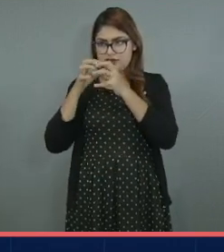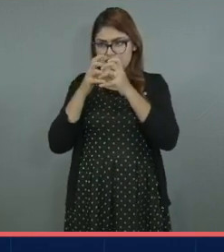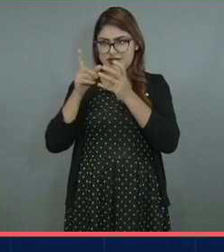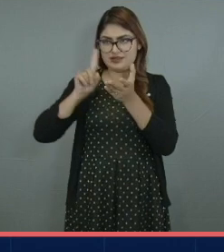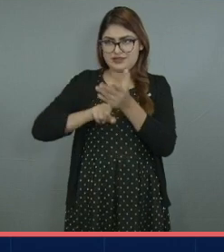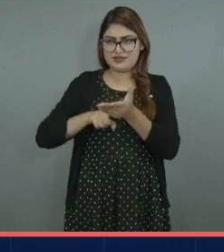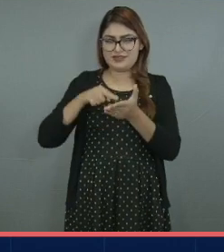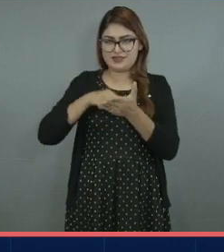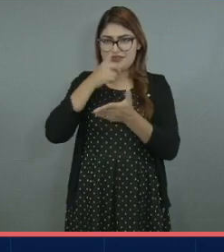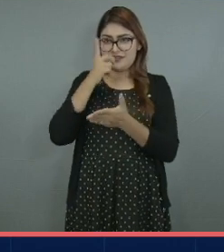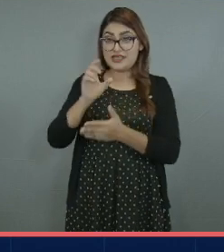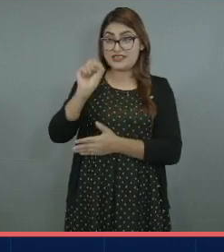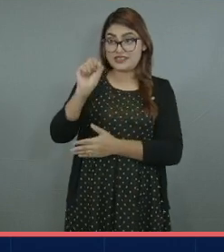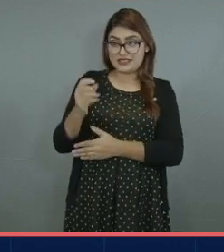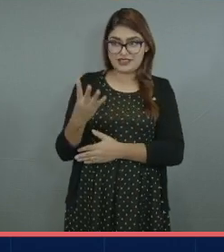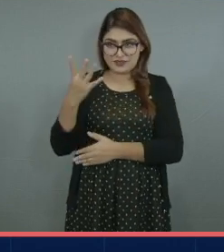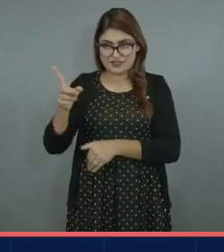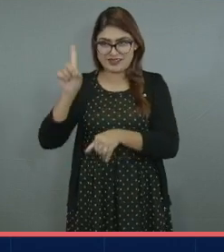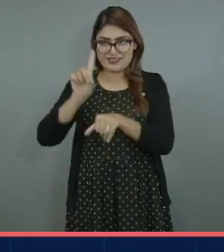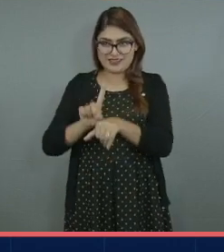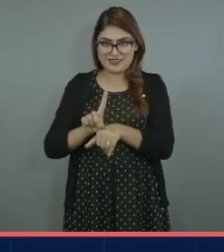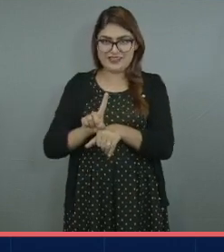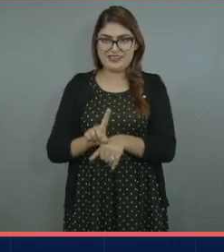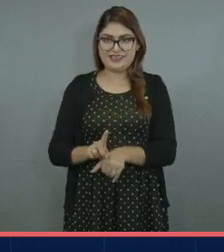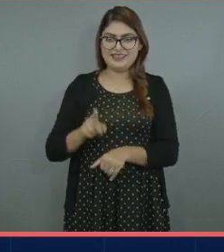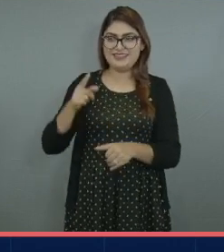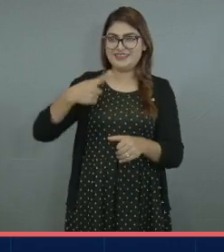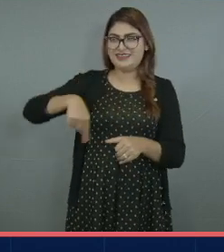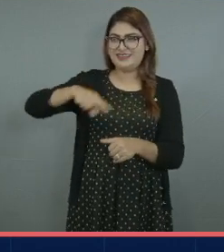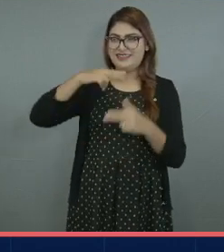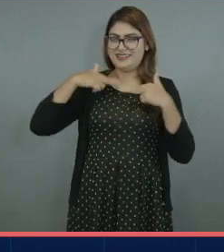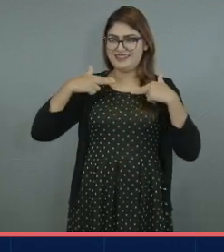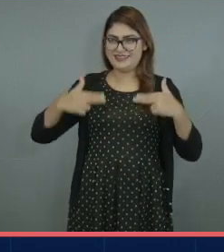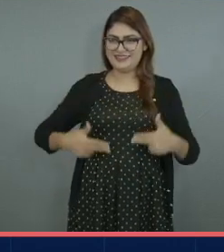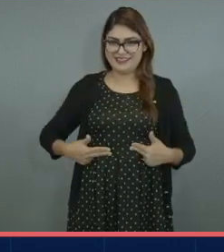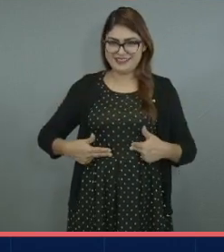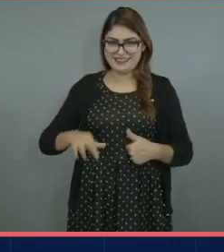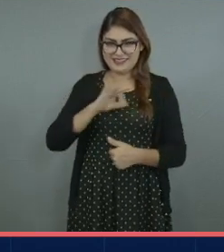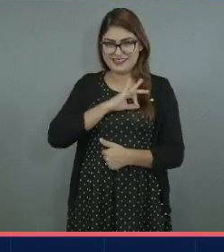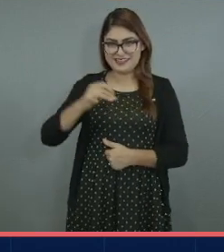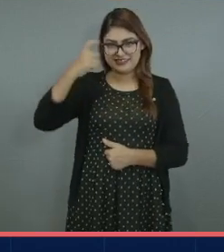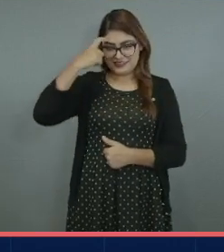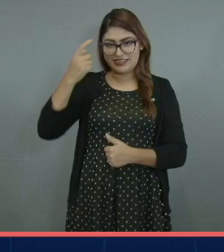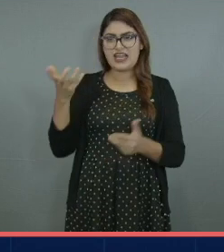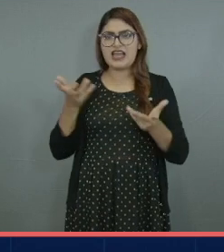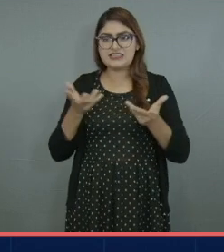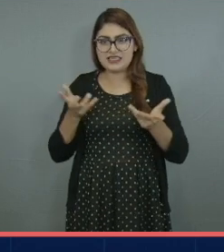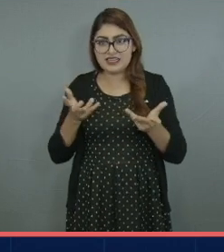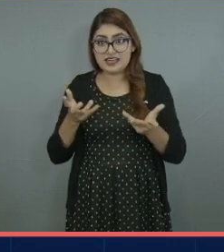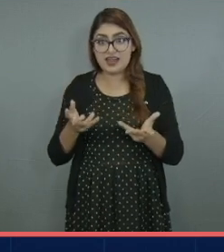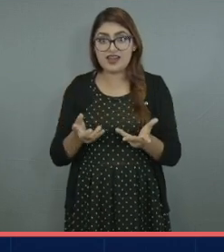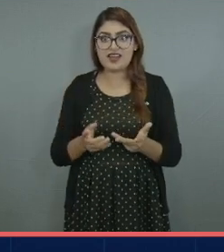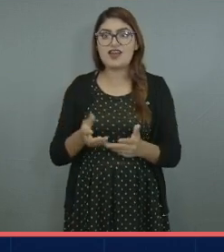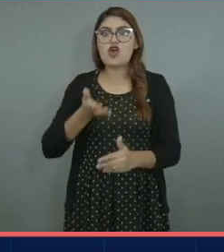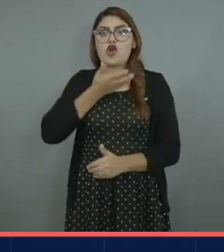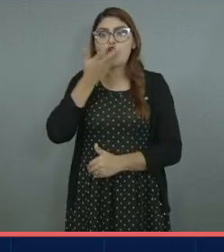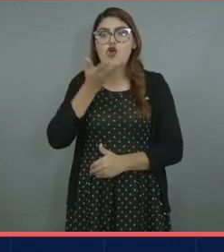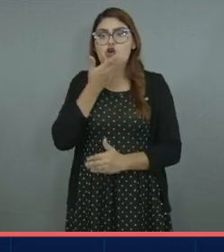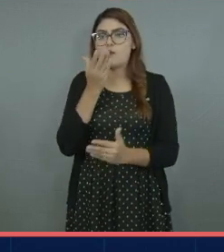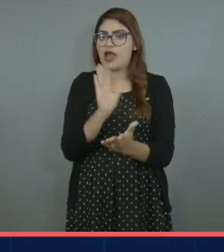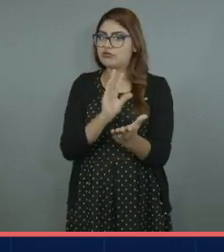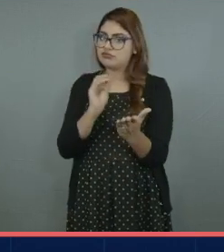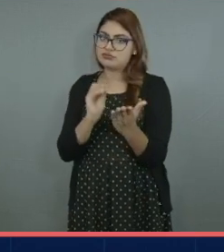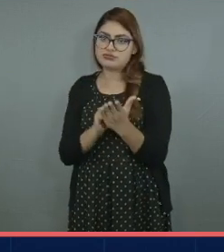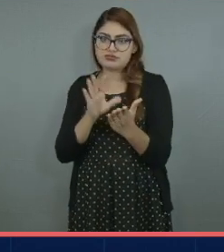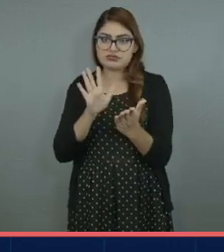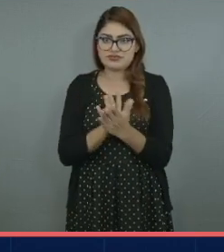en 64 días la mente humana, perdón, es capaz ¿de qué? De crear hábitos. Y entonces vas a